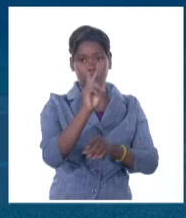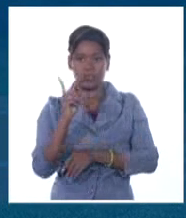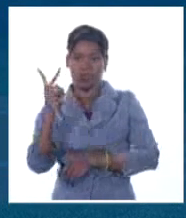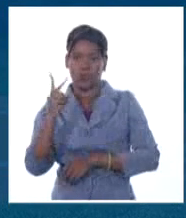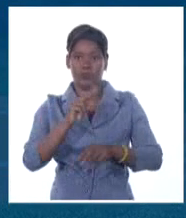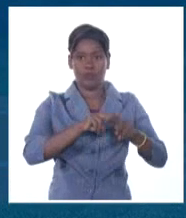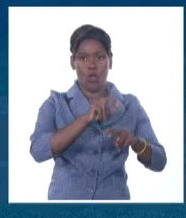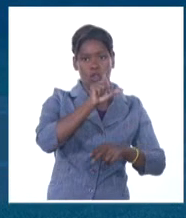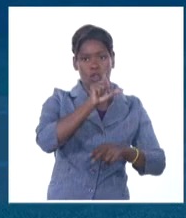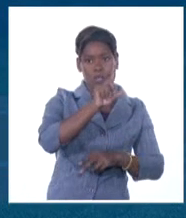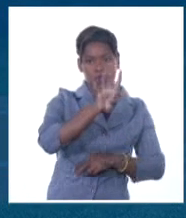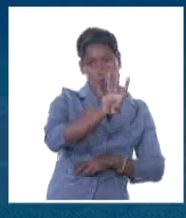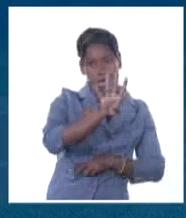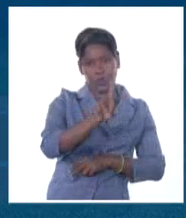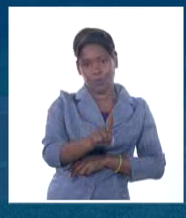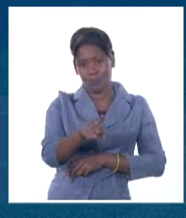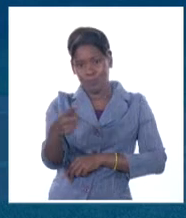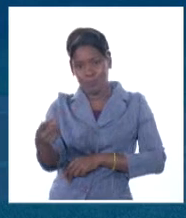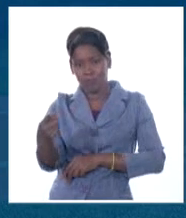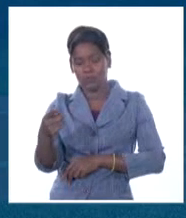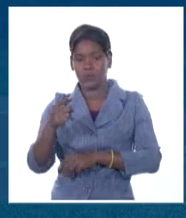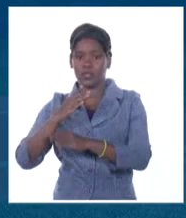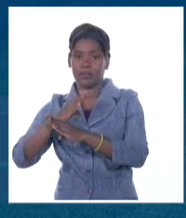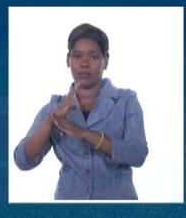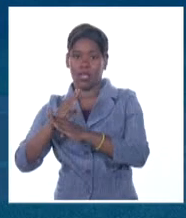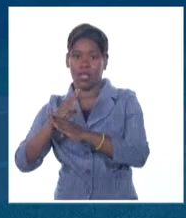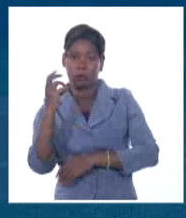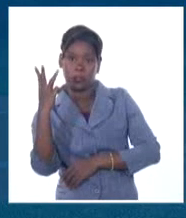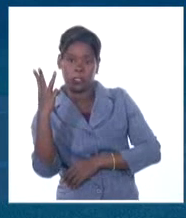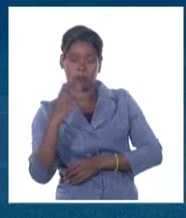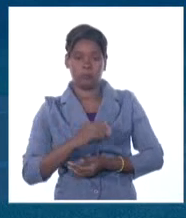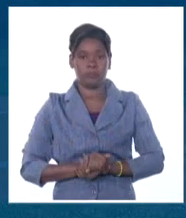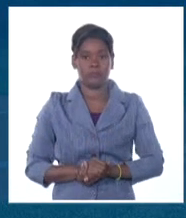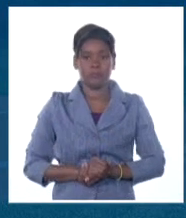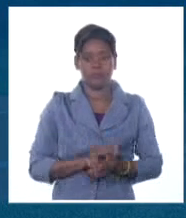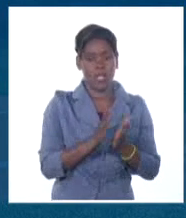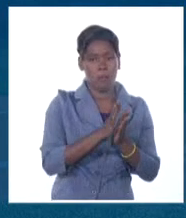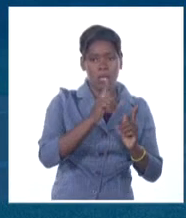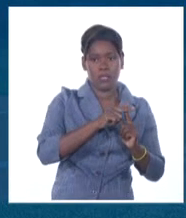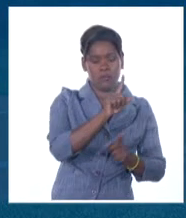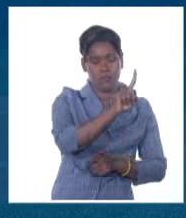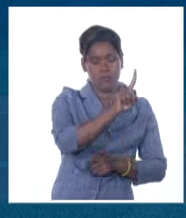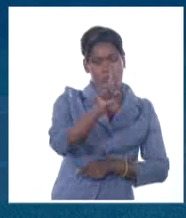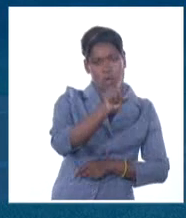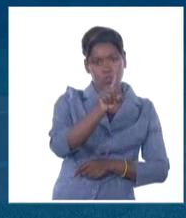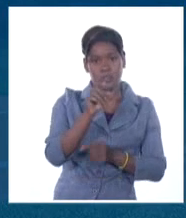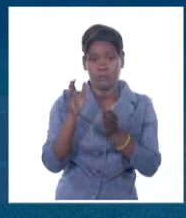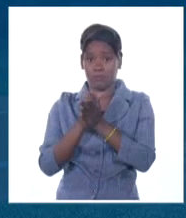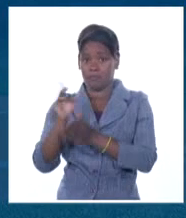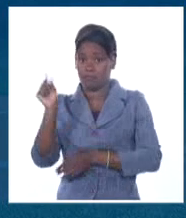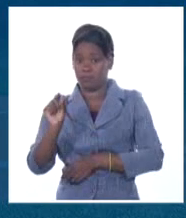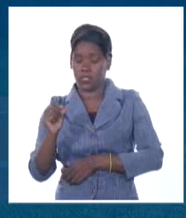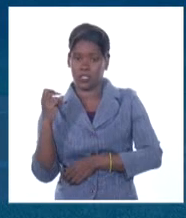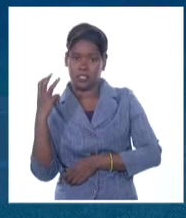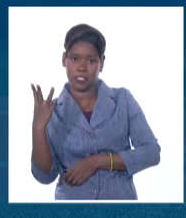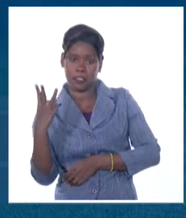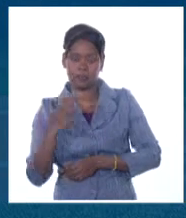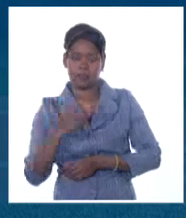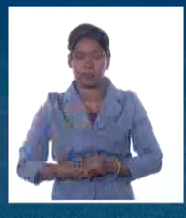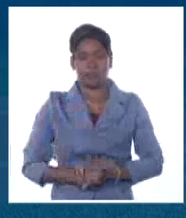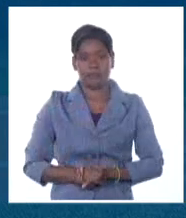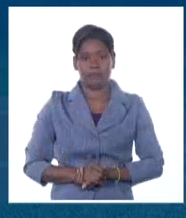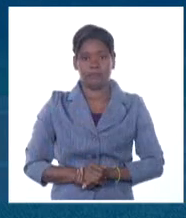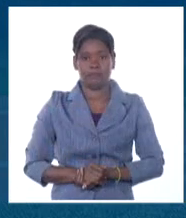por cuarta fecha seguida a Santiago, esta vez 4-3. Matanza superó a Mayabeque 11-3 con destaque para Aníbal Medina